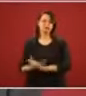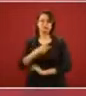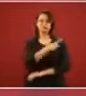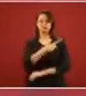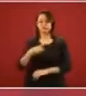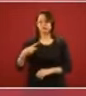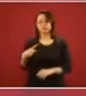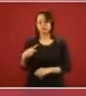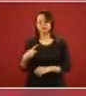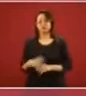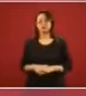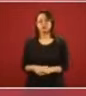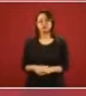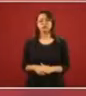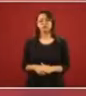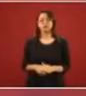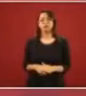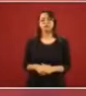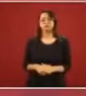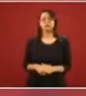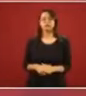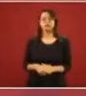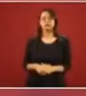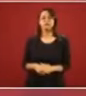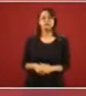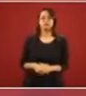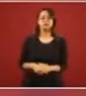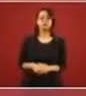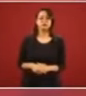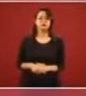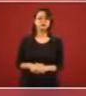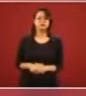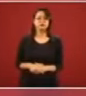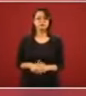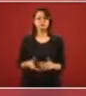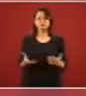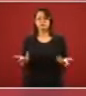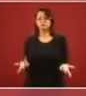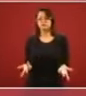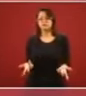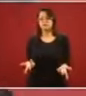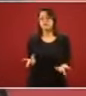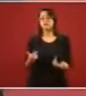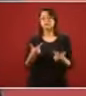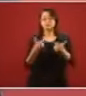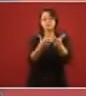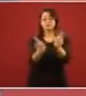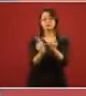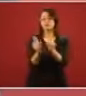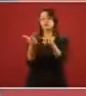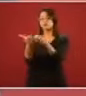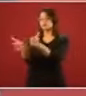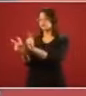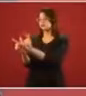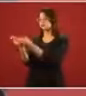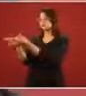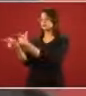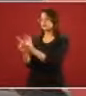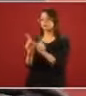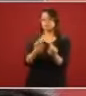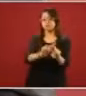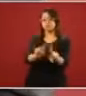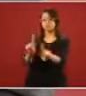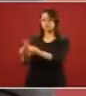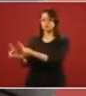En eso, por ejemplo, no coincidíamos con algunos grupos de la